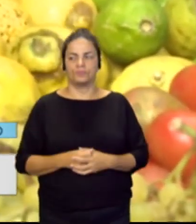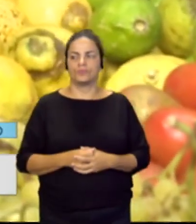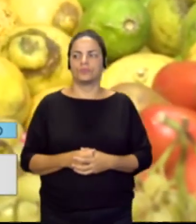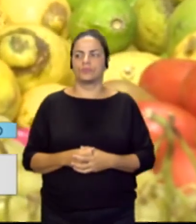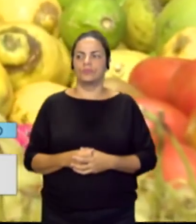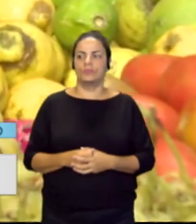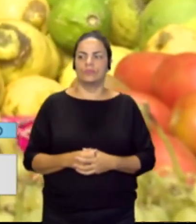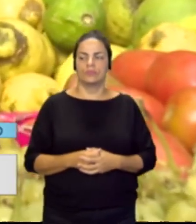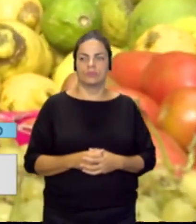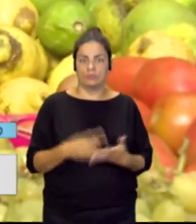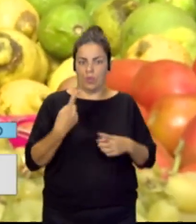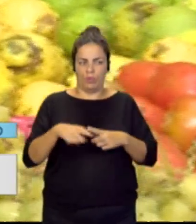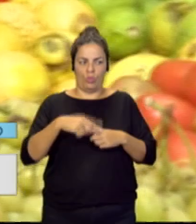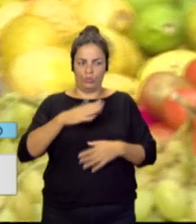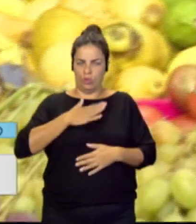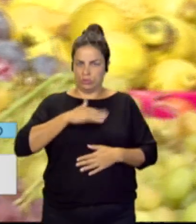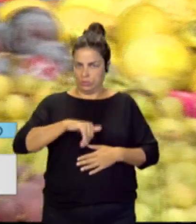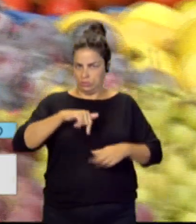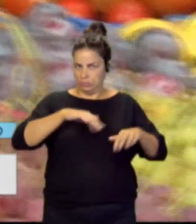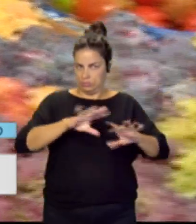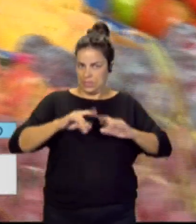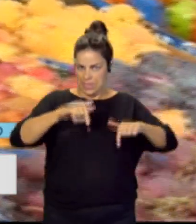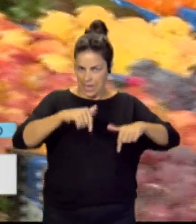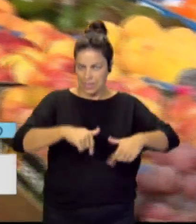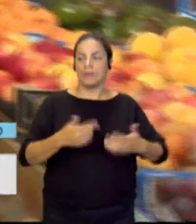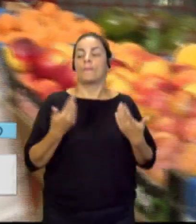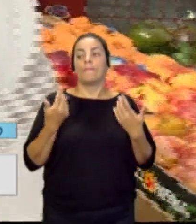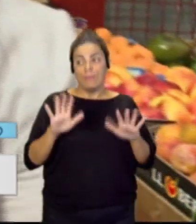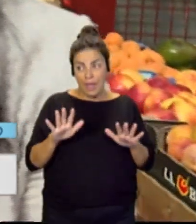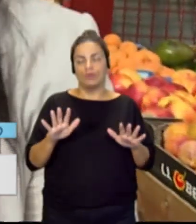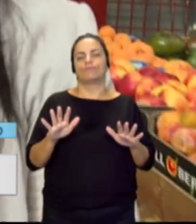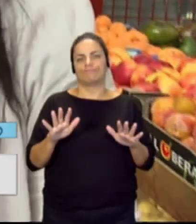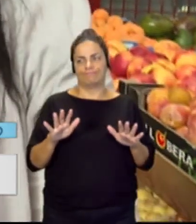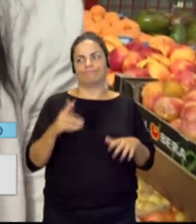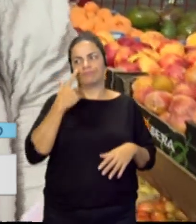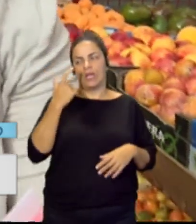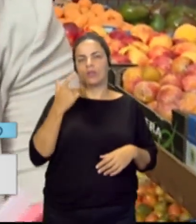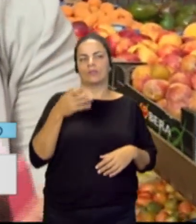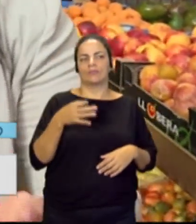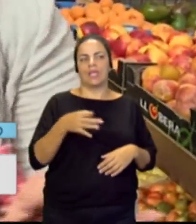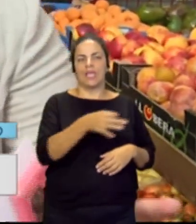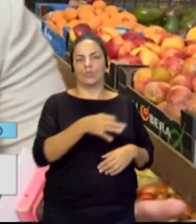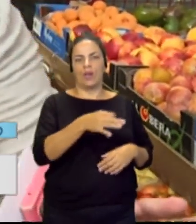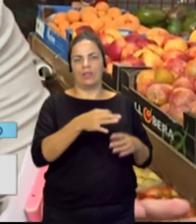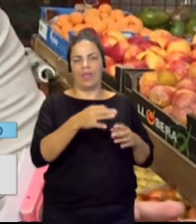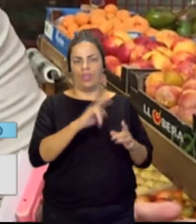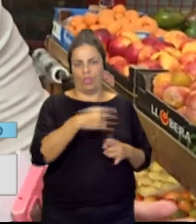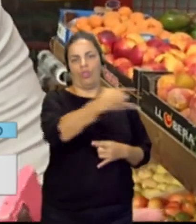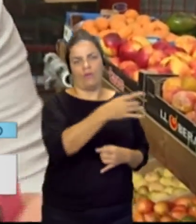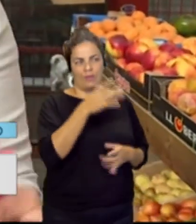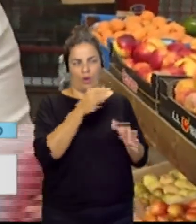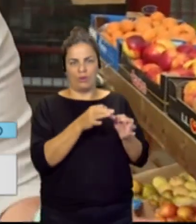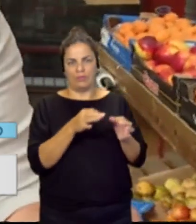la de la de la tierra pero que sí se ven afectados por esa doble insularidad lo que sí queremos conocer